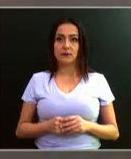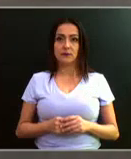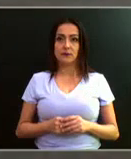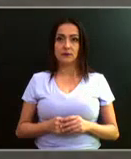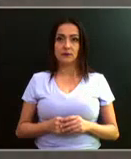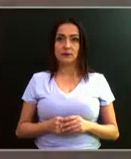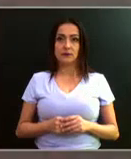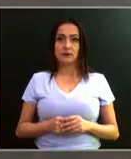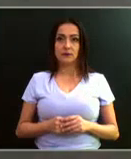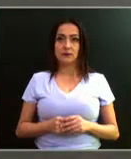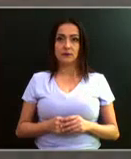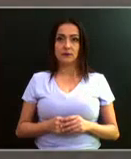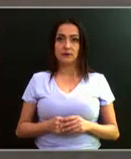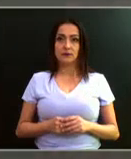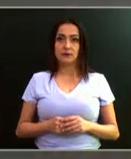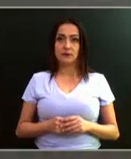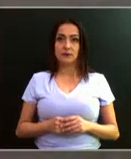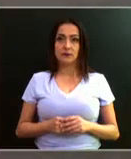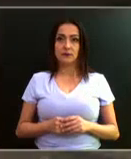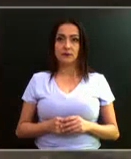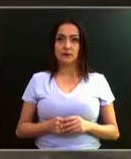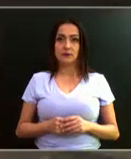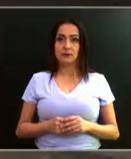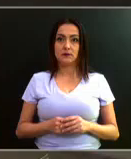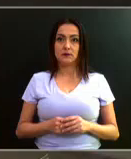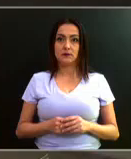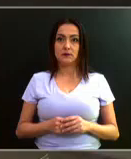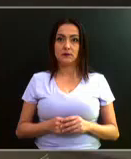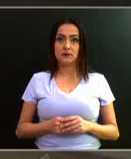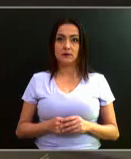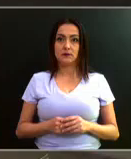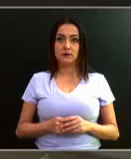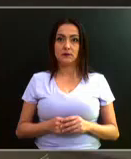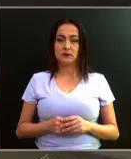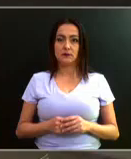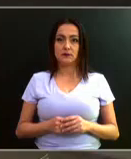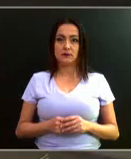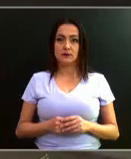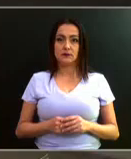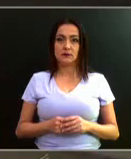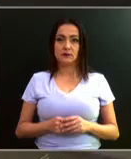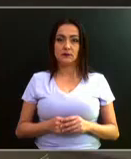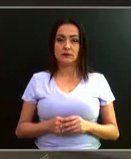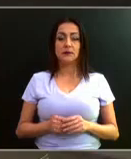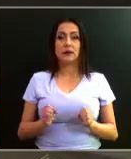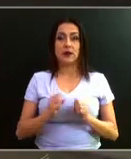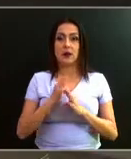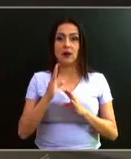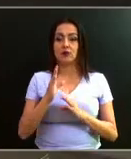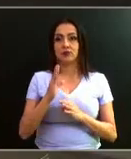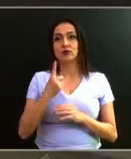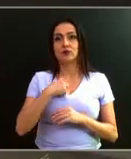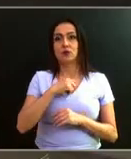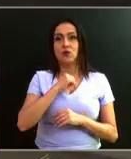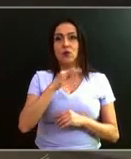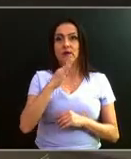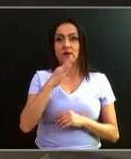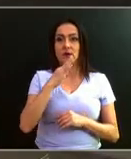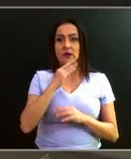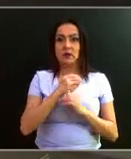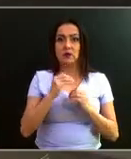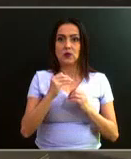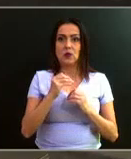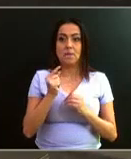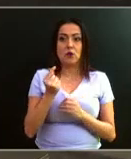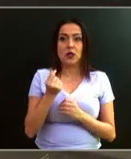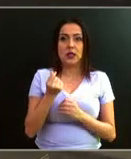Y por supuesto que no estamos hablando de ningún menudo,